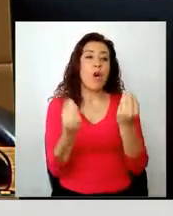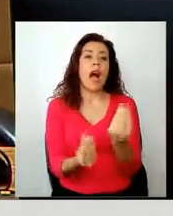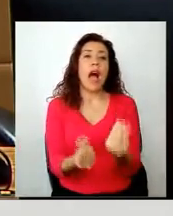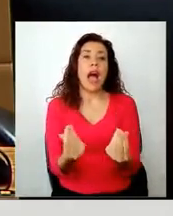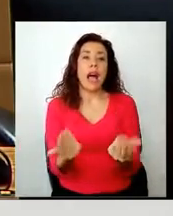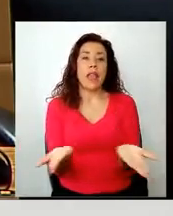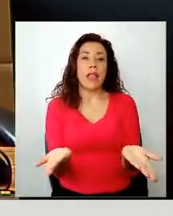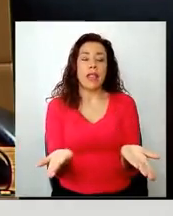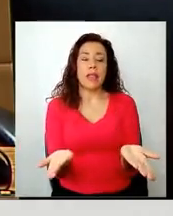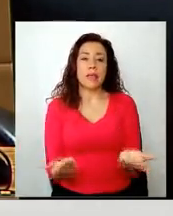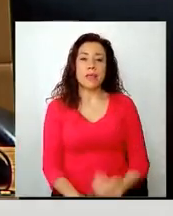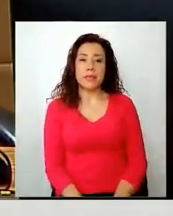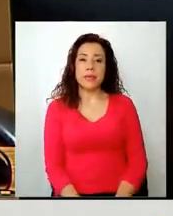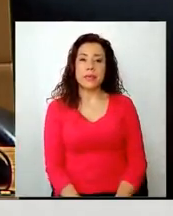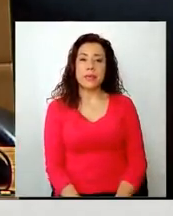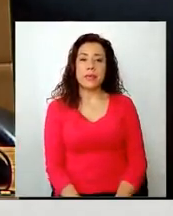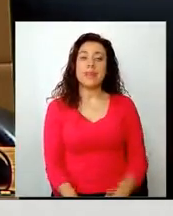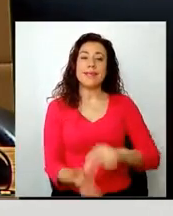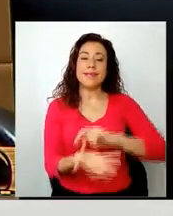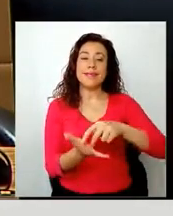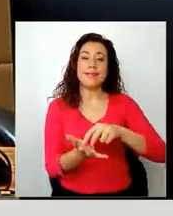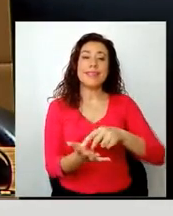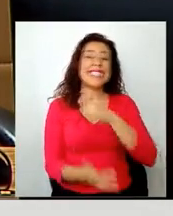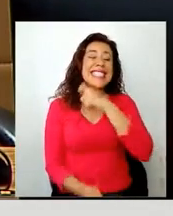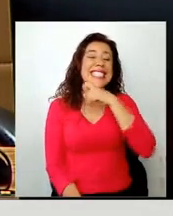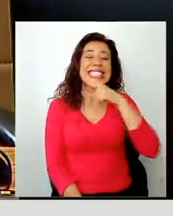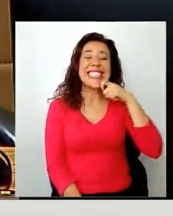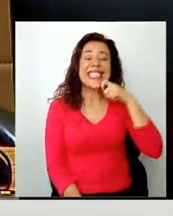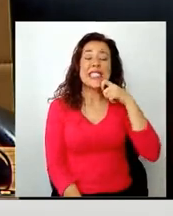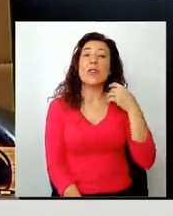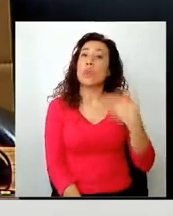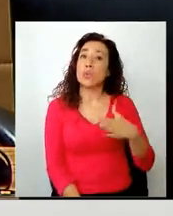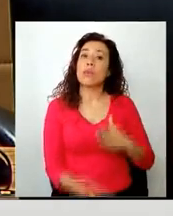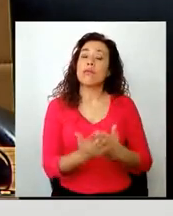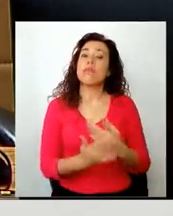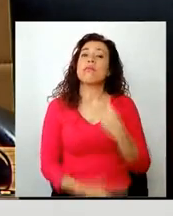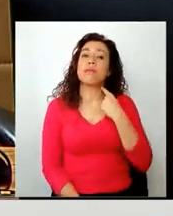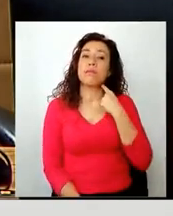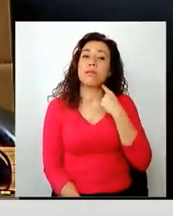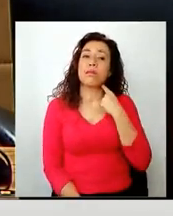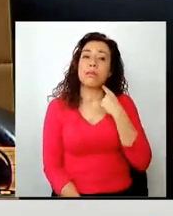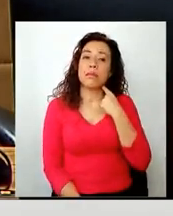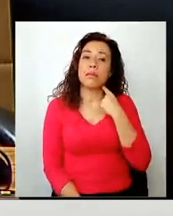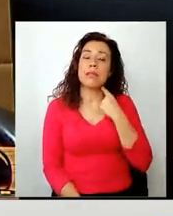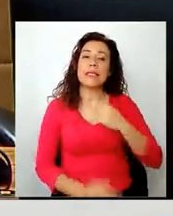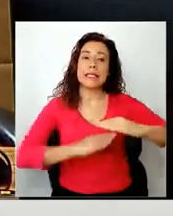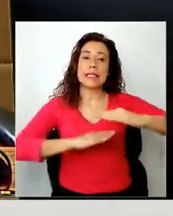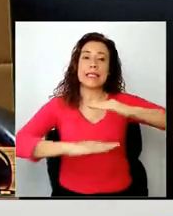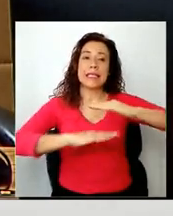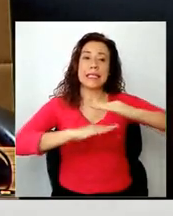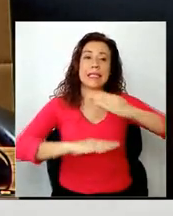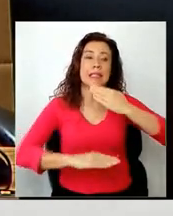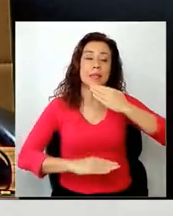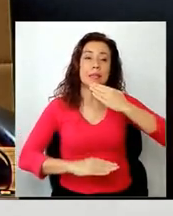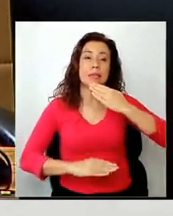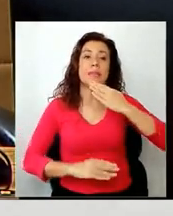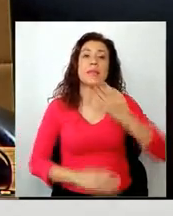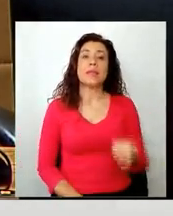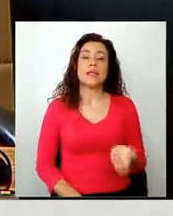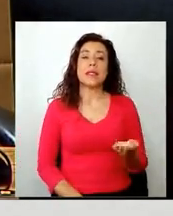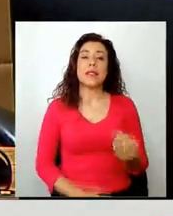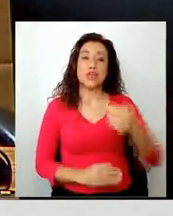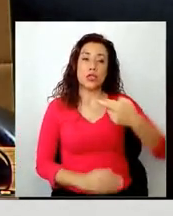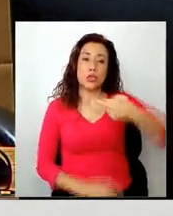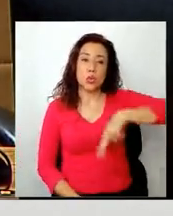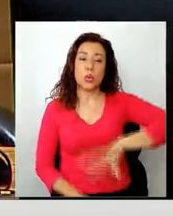embargo la crisis hídrica ha empezado a afectar en gran medida a la zona central y Centro Sur del país lo cual empeora